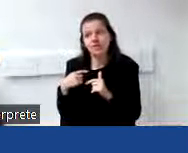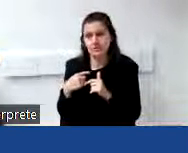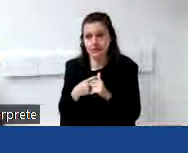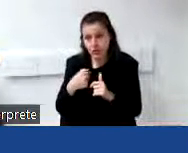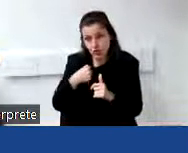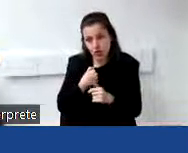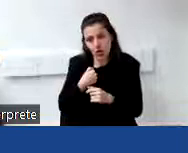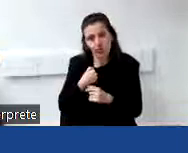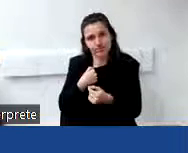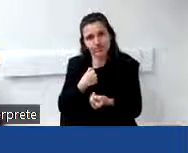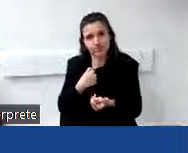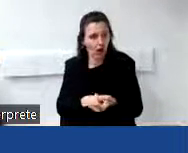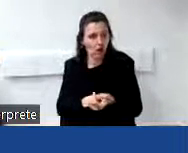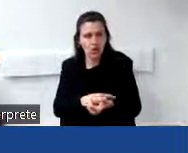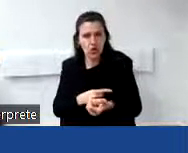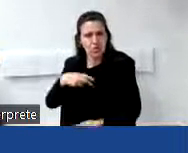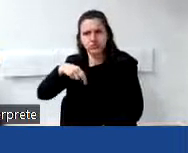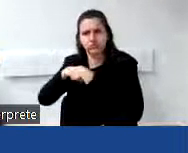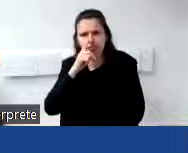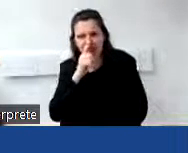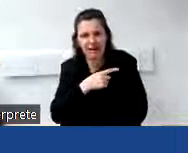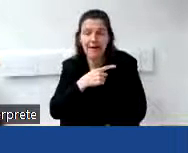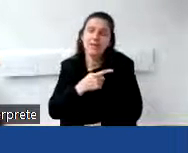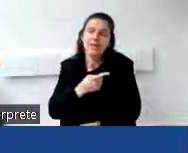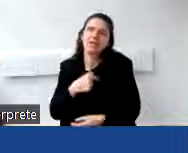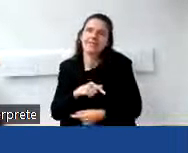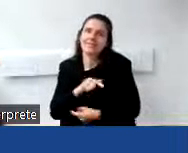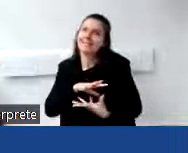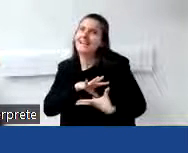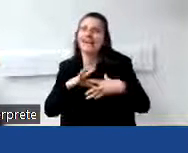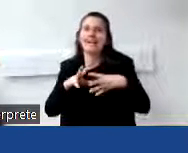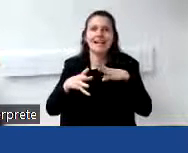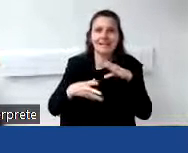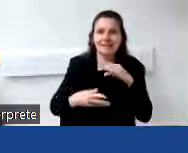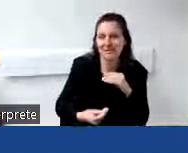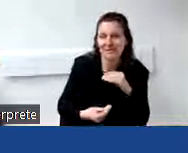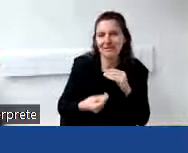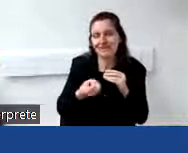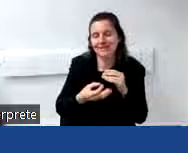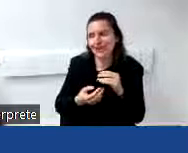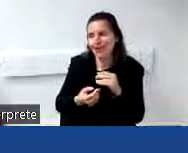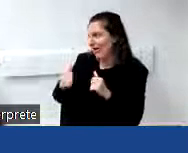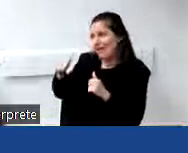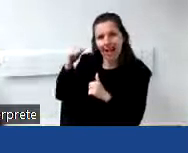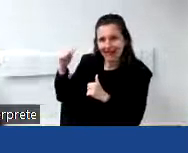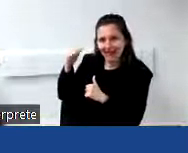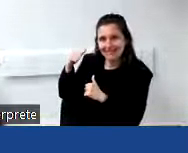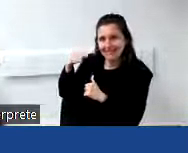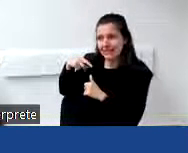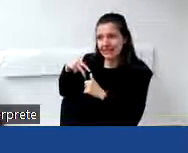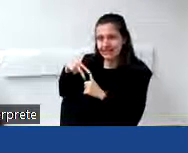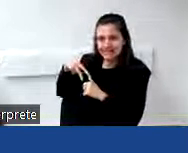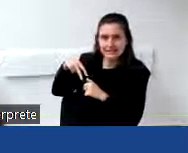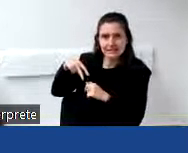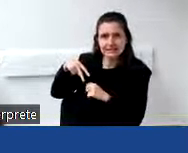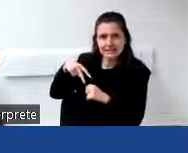importante, quizás nosotros vamos como muy rápido en esto del trajín y la persona viene 3 metros atrás intentando seguir nuestro paso,